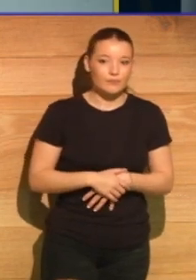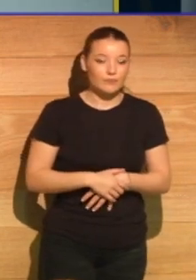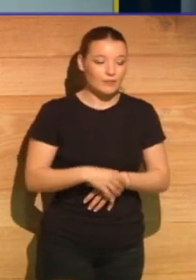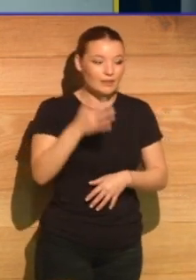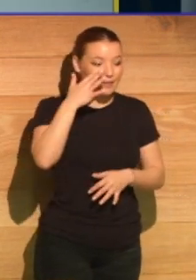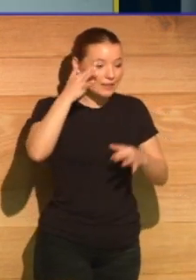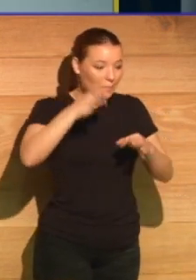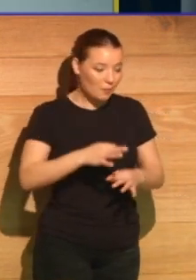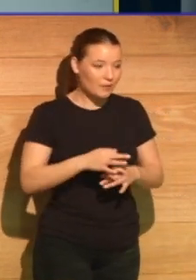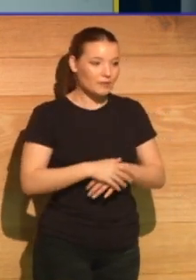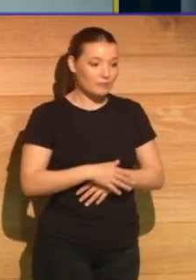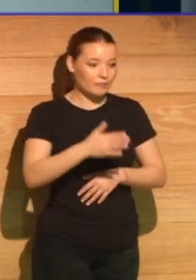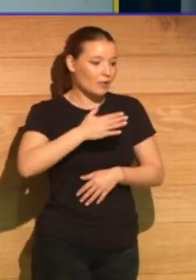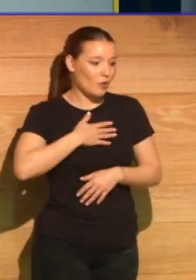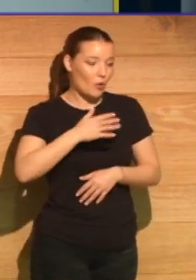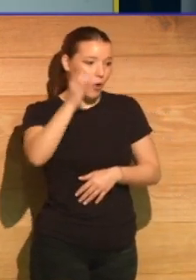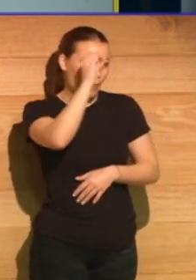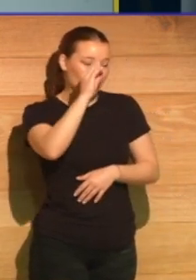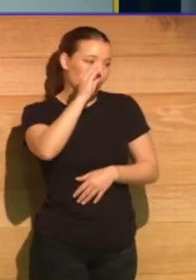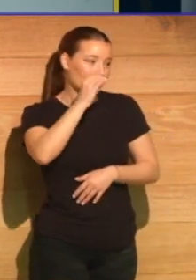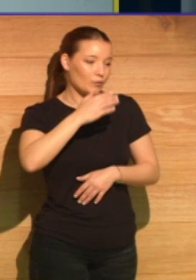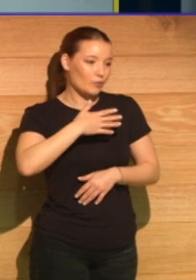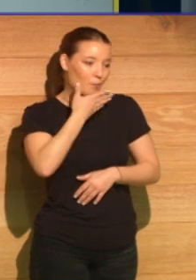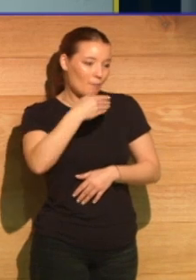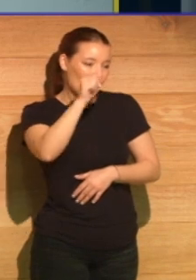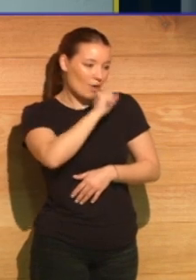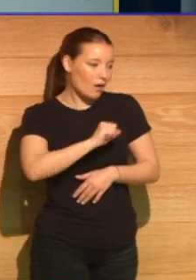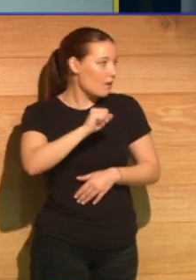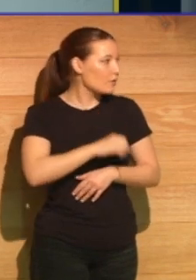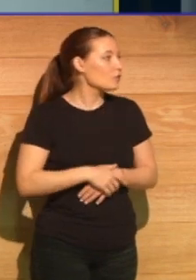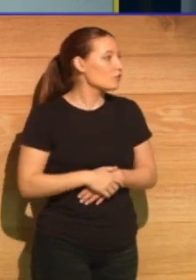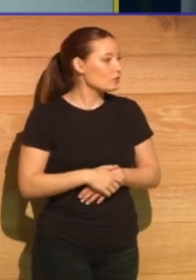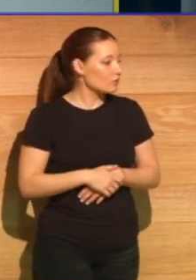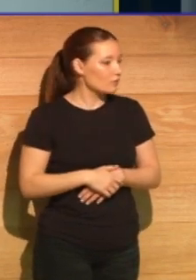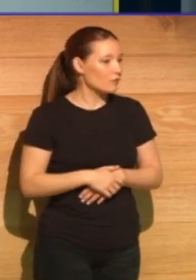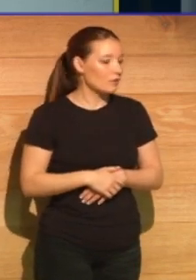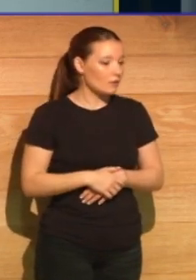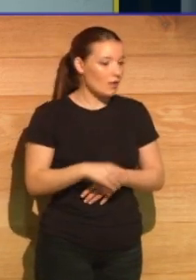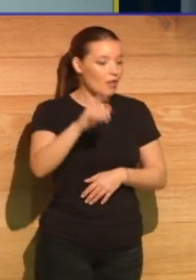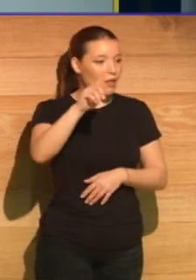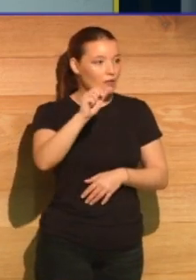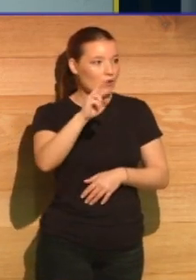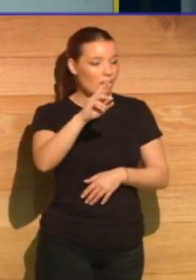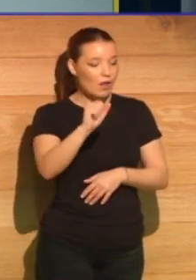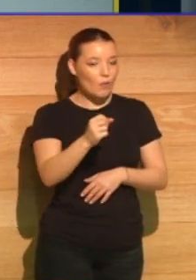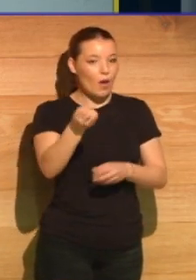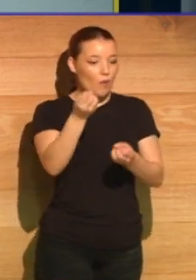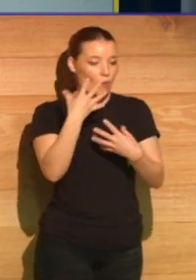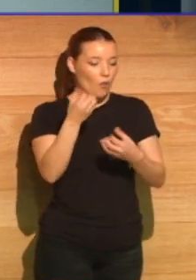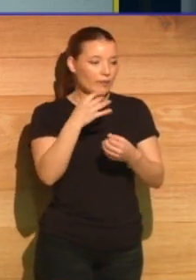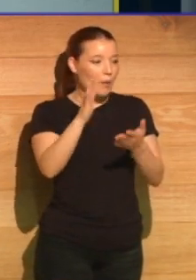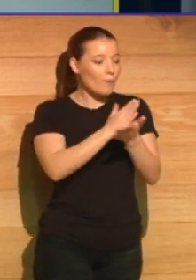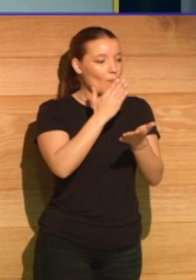Efectivamente, para mí fue maravilloso. Me había hablado algo Laura de que estaba haciendo unos poemas que